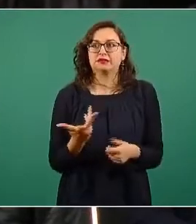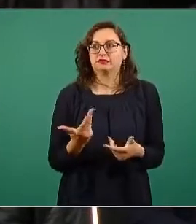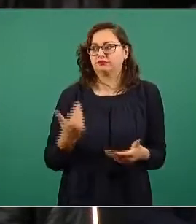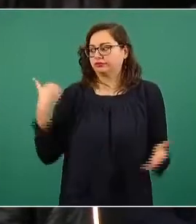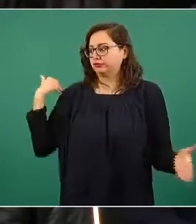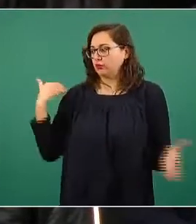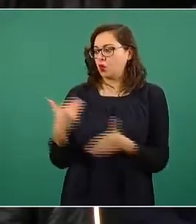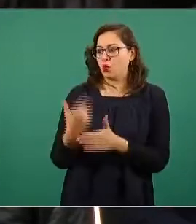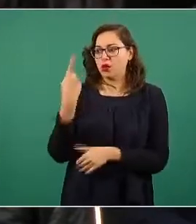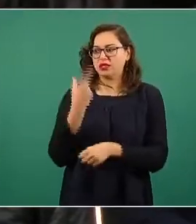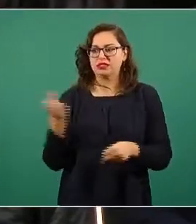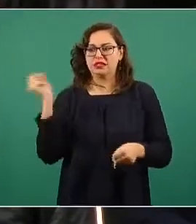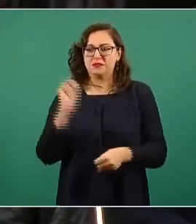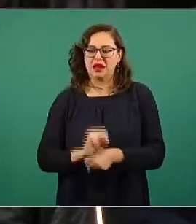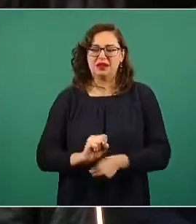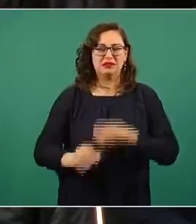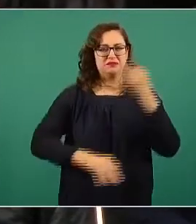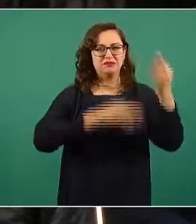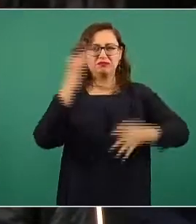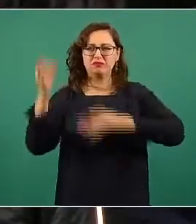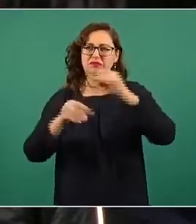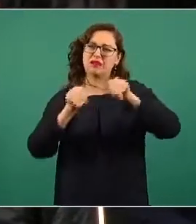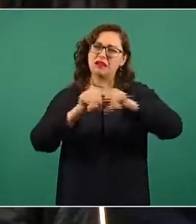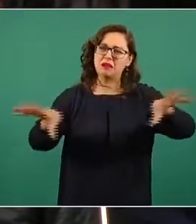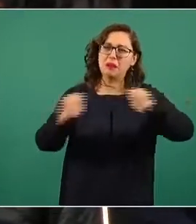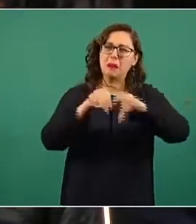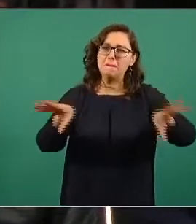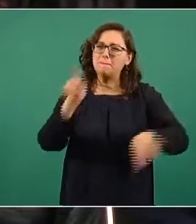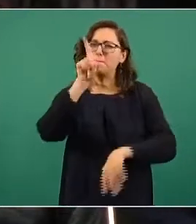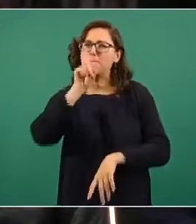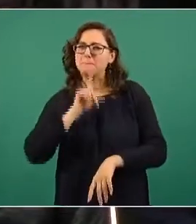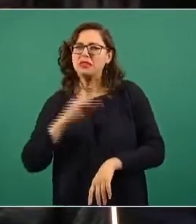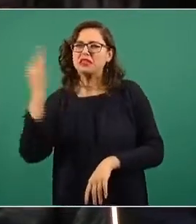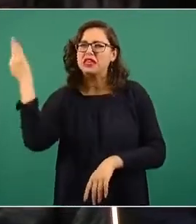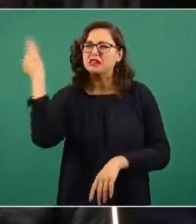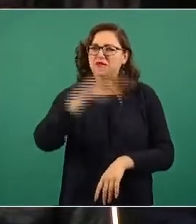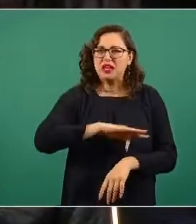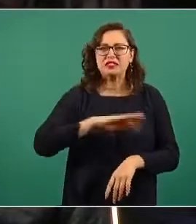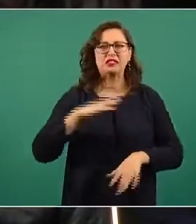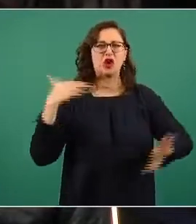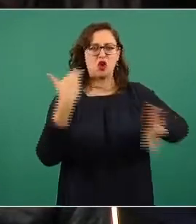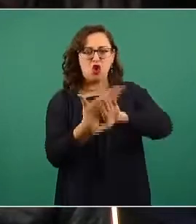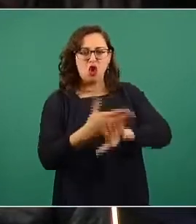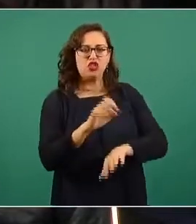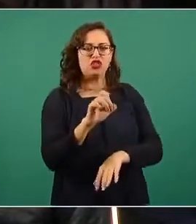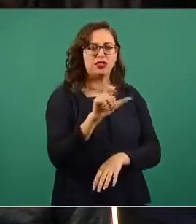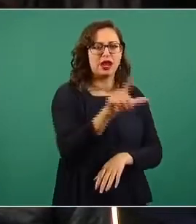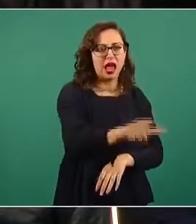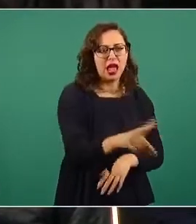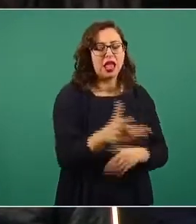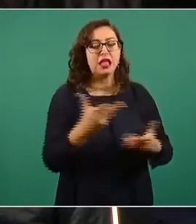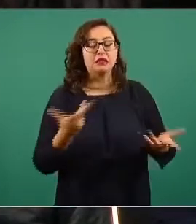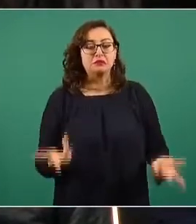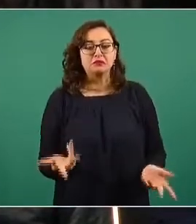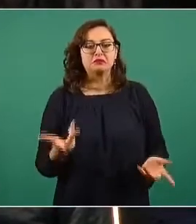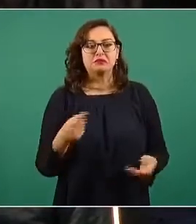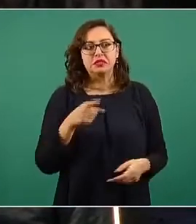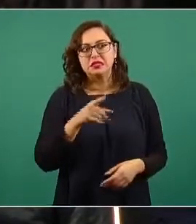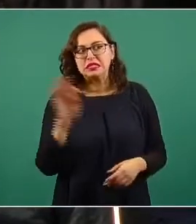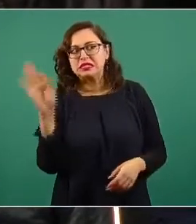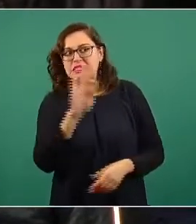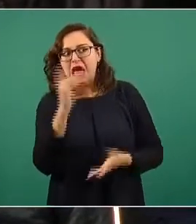contra el presidente con esta desinformación de su estado de salud. Ha callado voces y ha sido